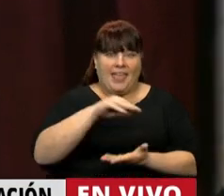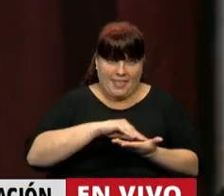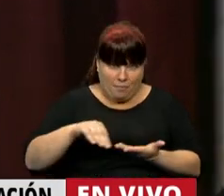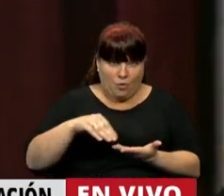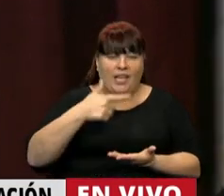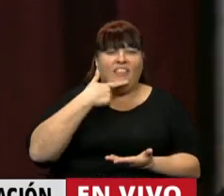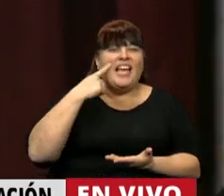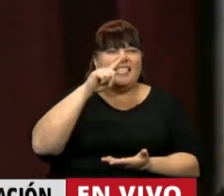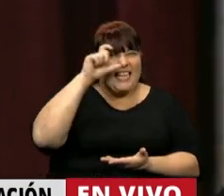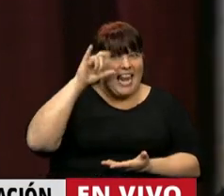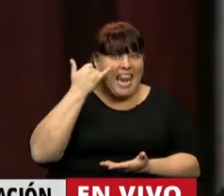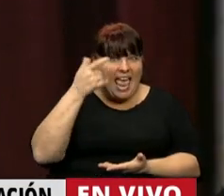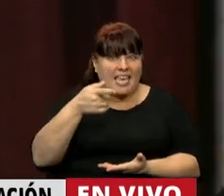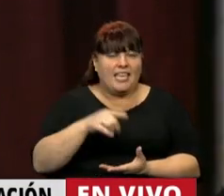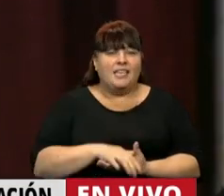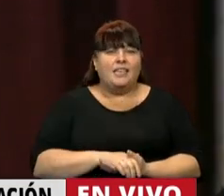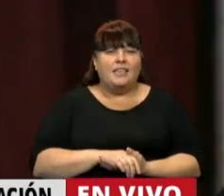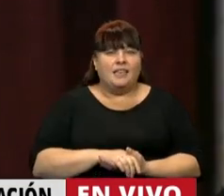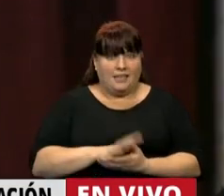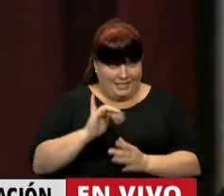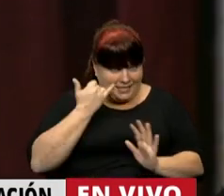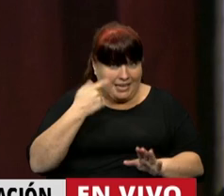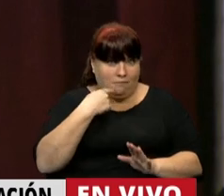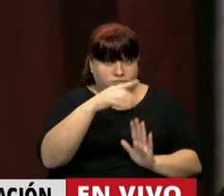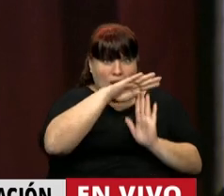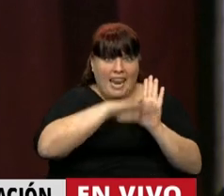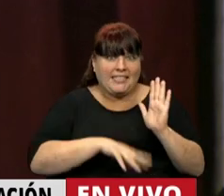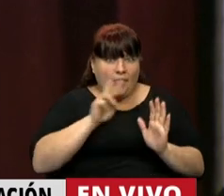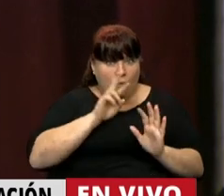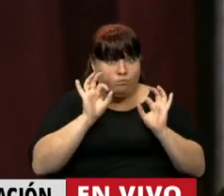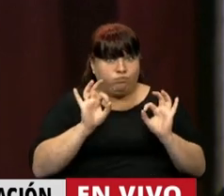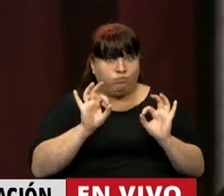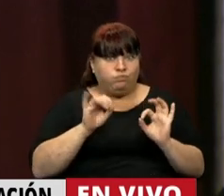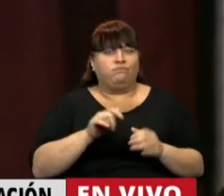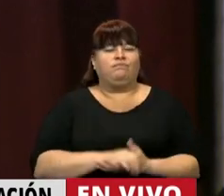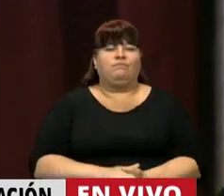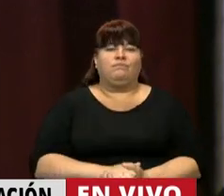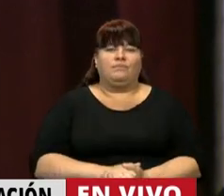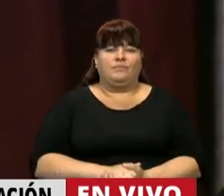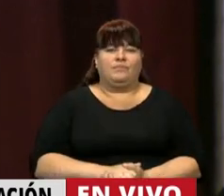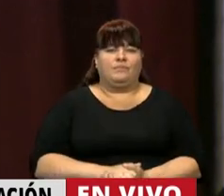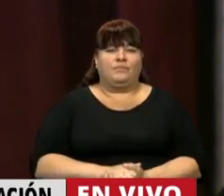diputada Siley considera respondido el listado de mujeres, ¿no?